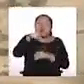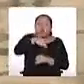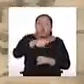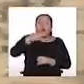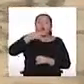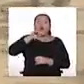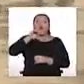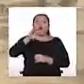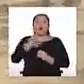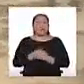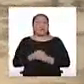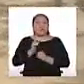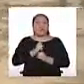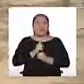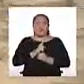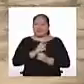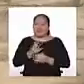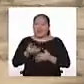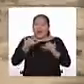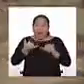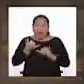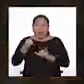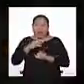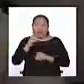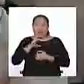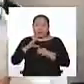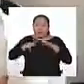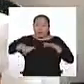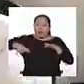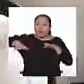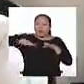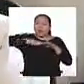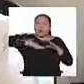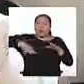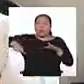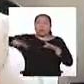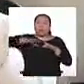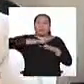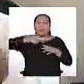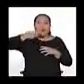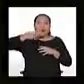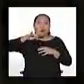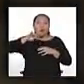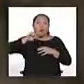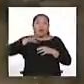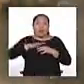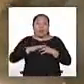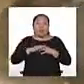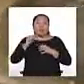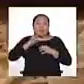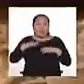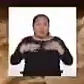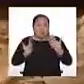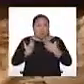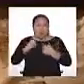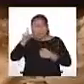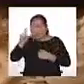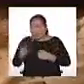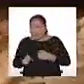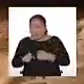de Pachacamac, por ejemplo, ¿no es cierto? Que tienen como 50 huacas ahí adentro en la ciudad.